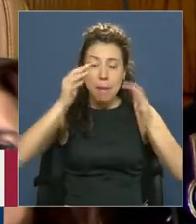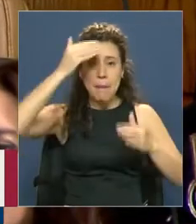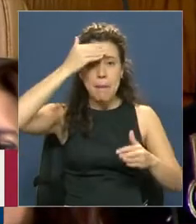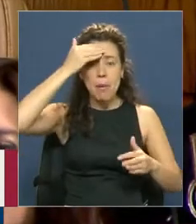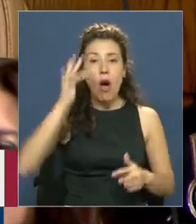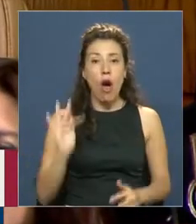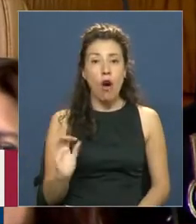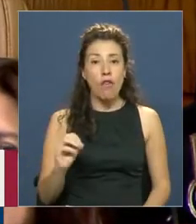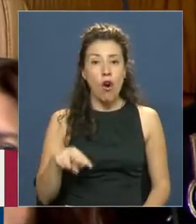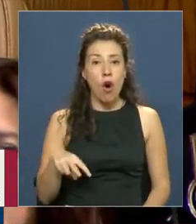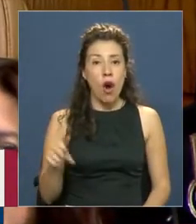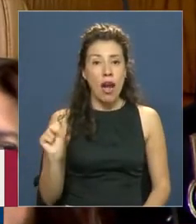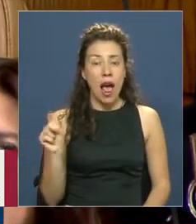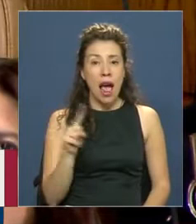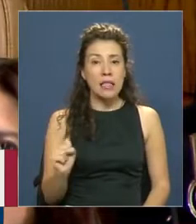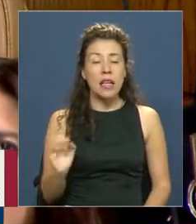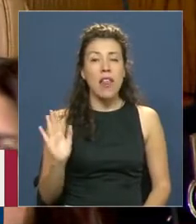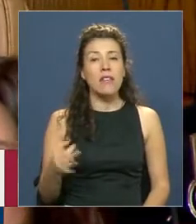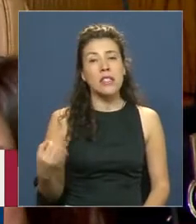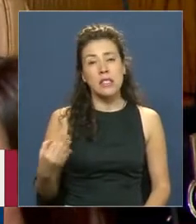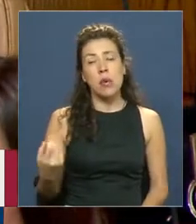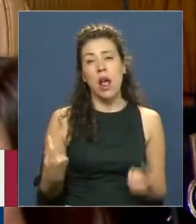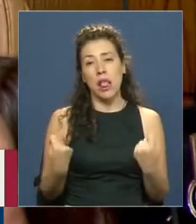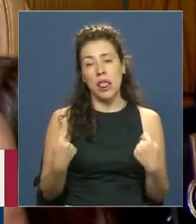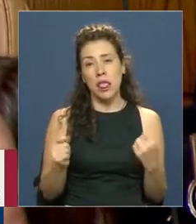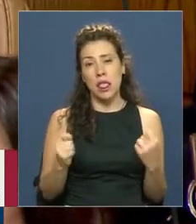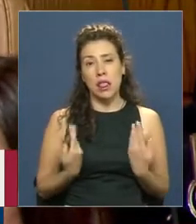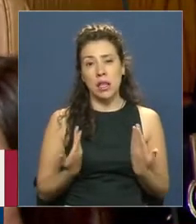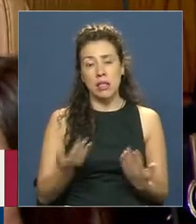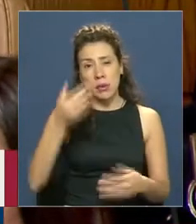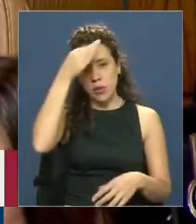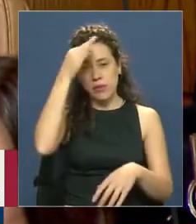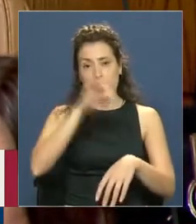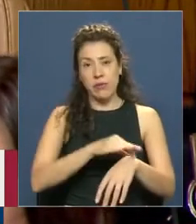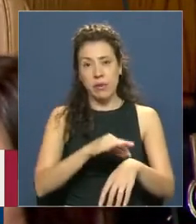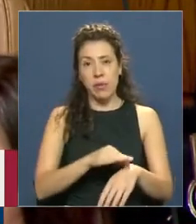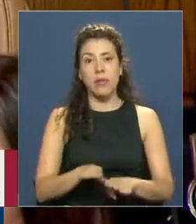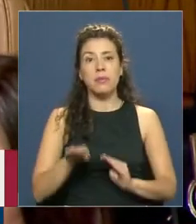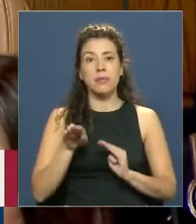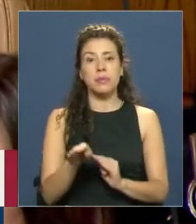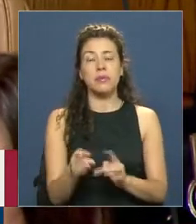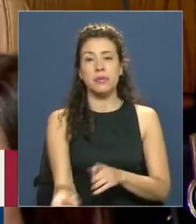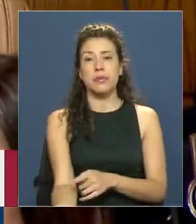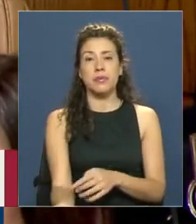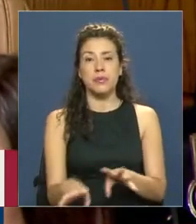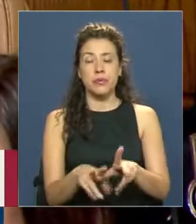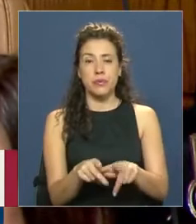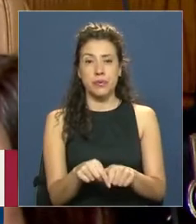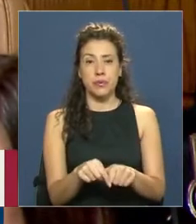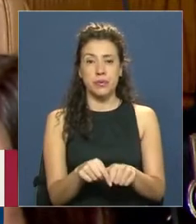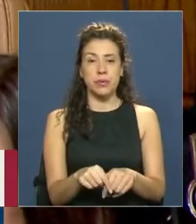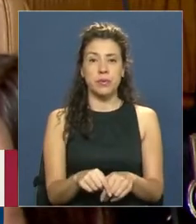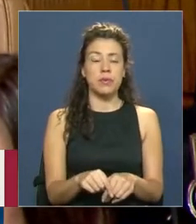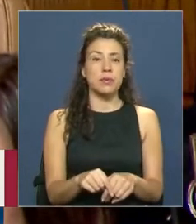FONASA, de tener un aseguramiento del tratamiento de estas enfermedades y apoyo a los familiares. Recordemos que